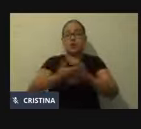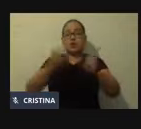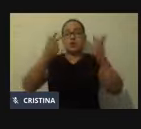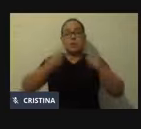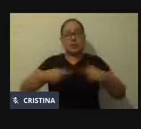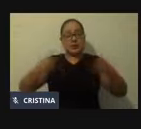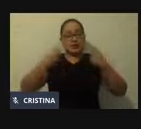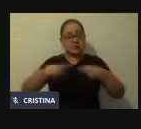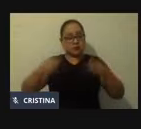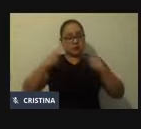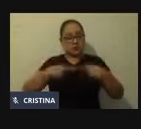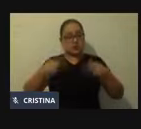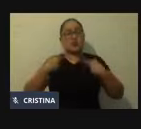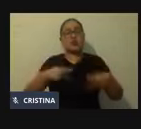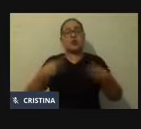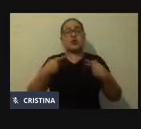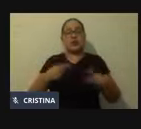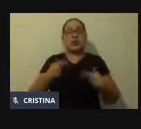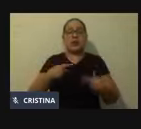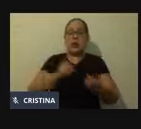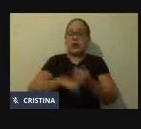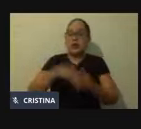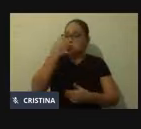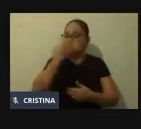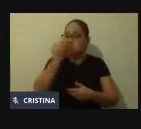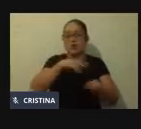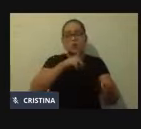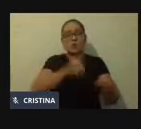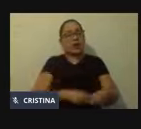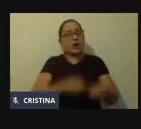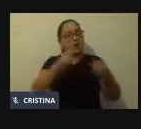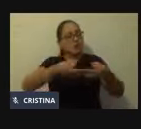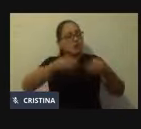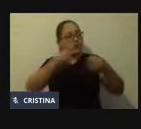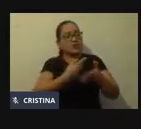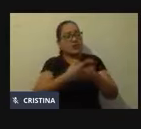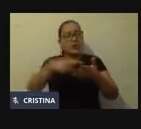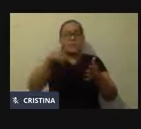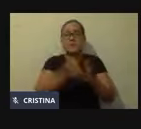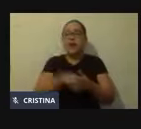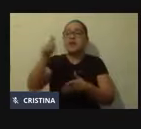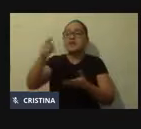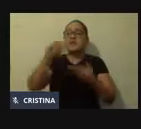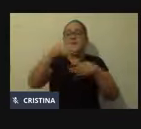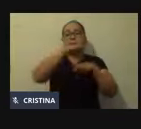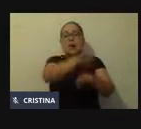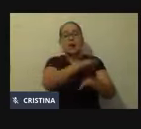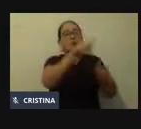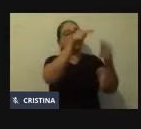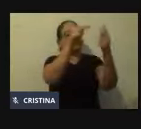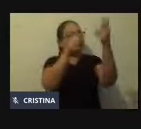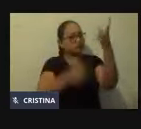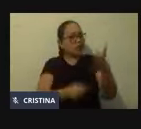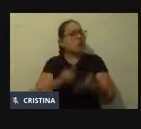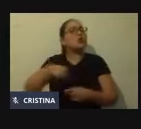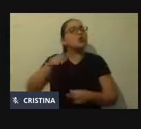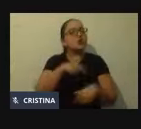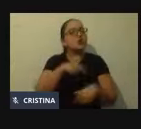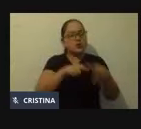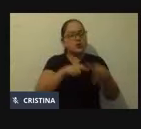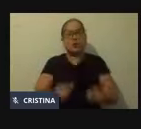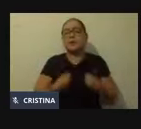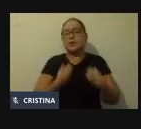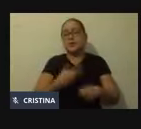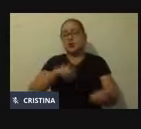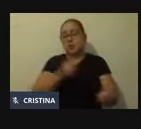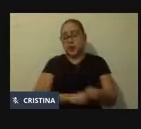como nosotros, en las escuelas, en las oficinas, en los centros comerciales, en los bancos. Entonces, necesitamos hacernos